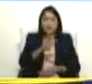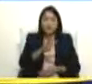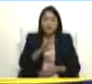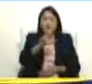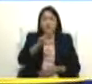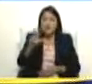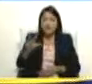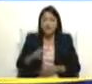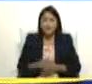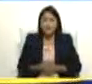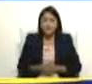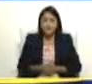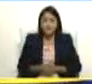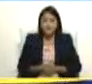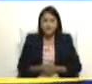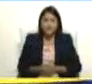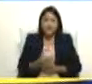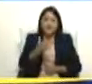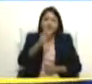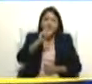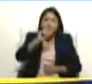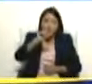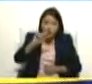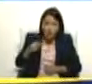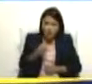383.433, con un